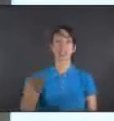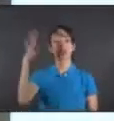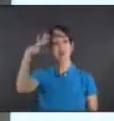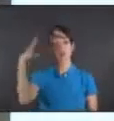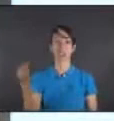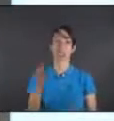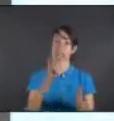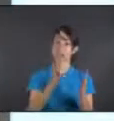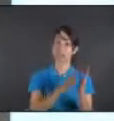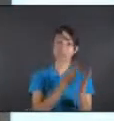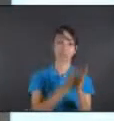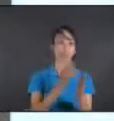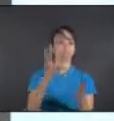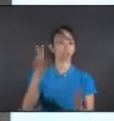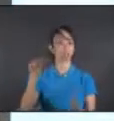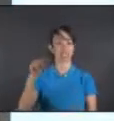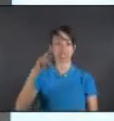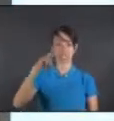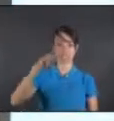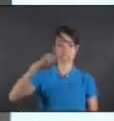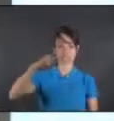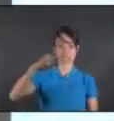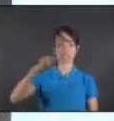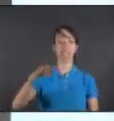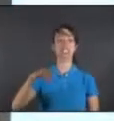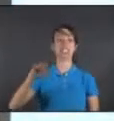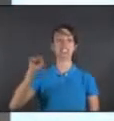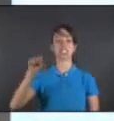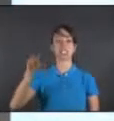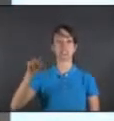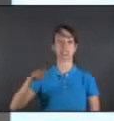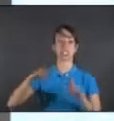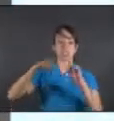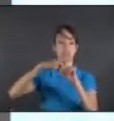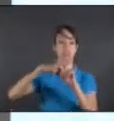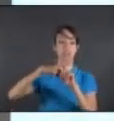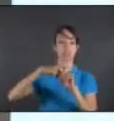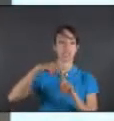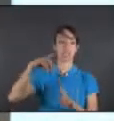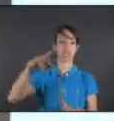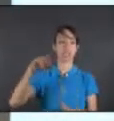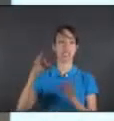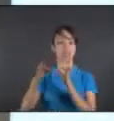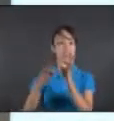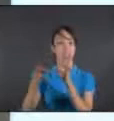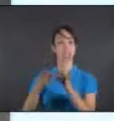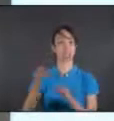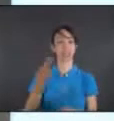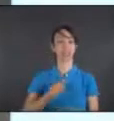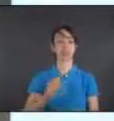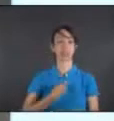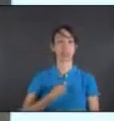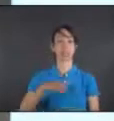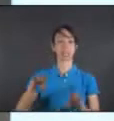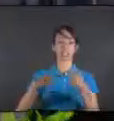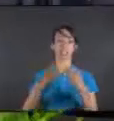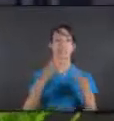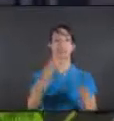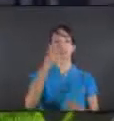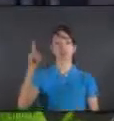Así dice Isaías. Dios creó la tierra y no la creó tou, no la creó